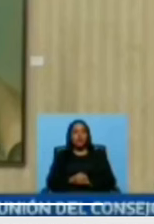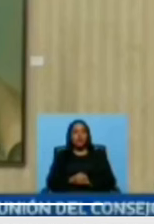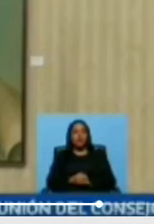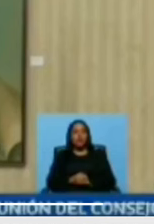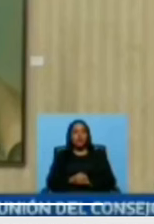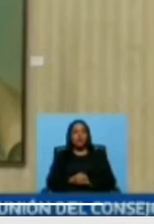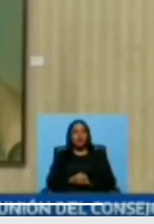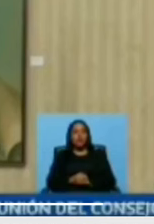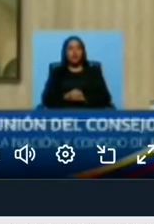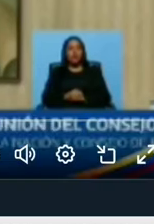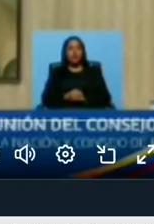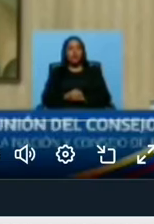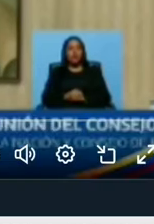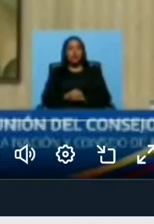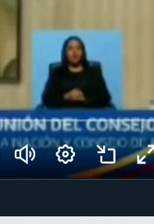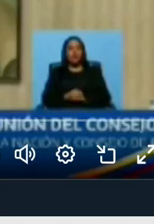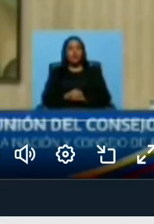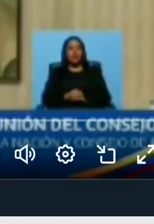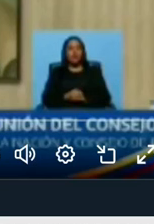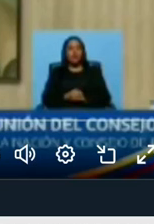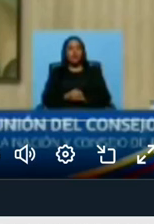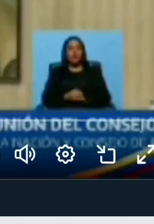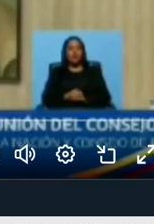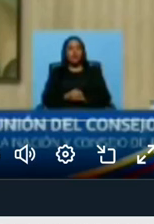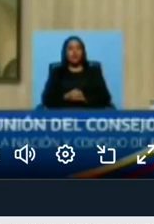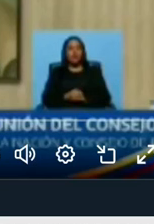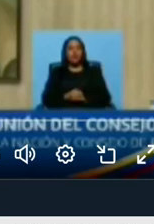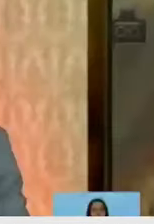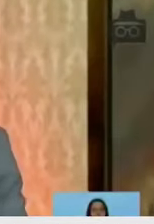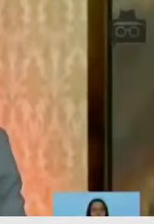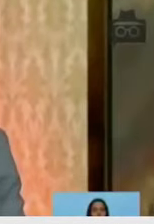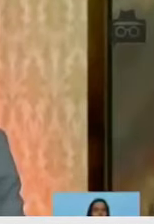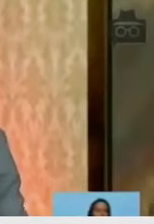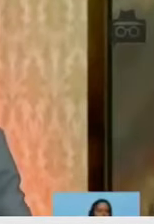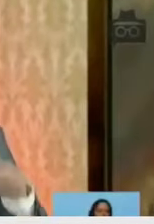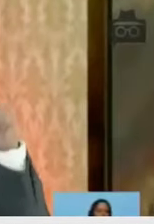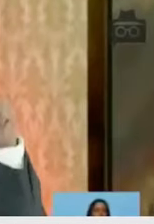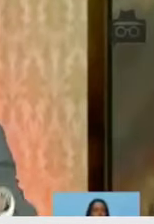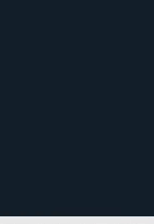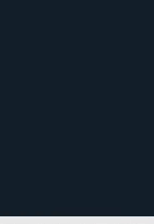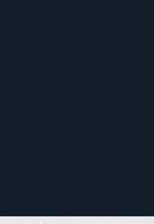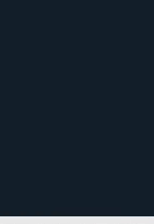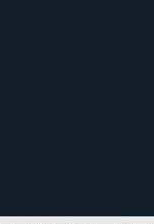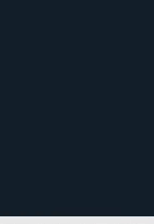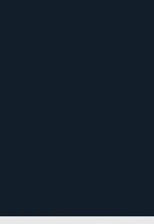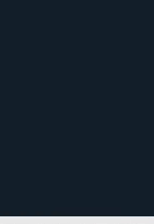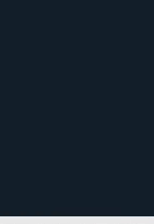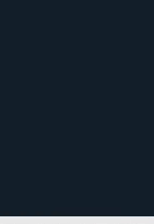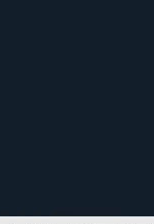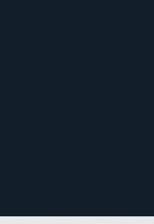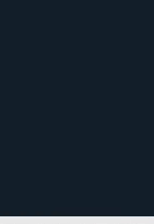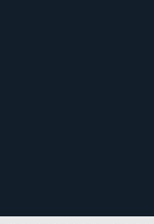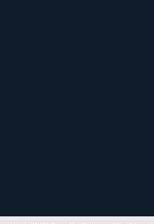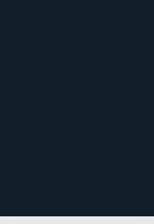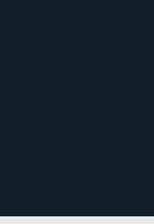dar chance, ¿verdad? No le van a dar lugar a que, bueno, de alguna manera se libre. Aquí vemos cómo se lo mencionaba,